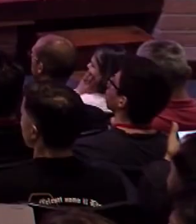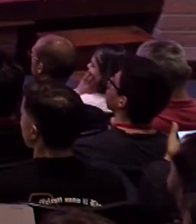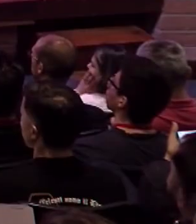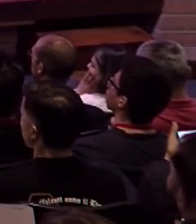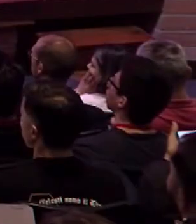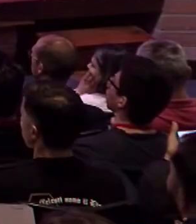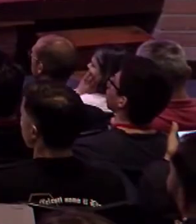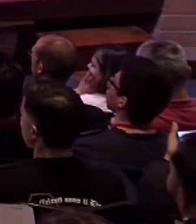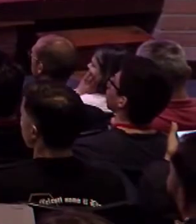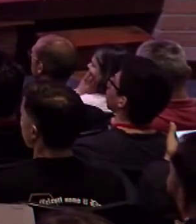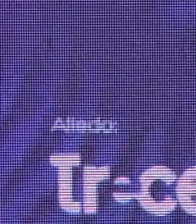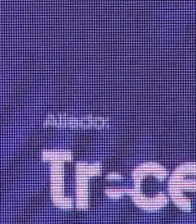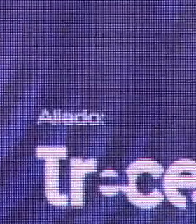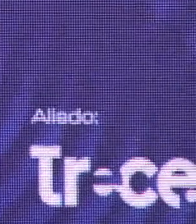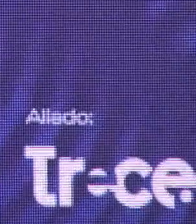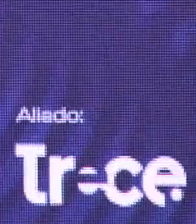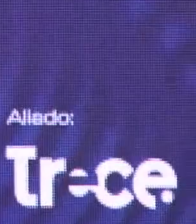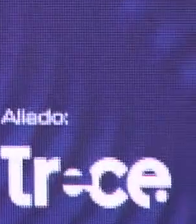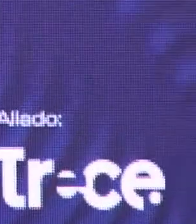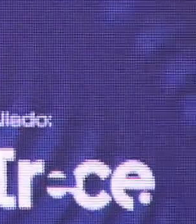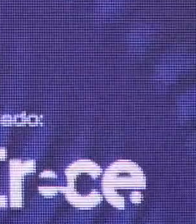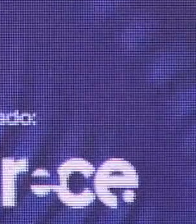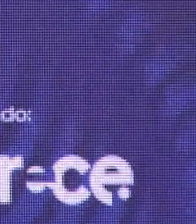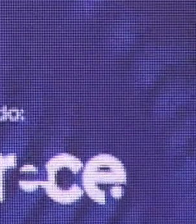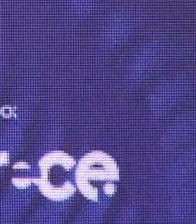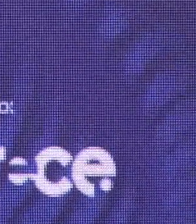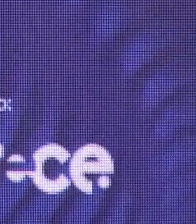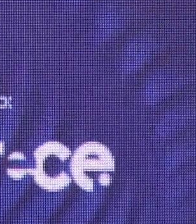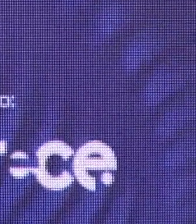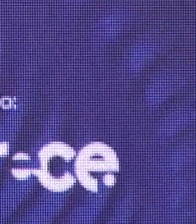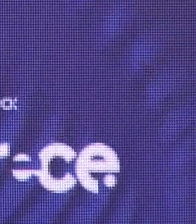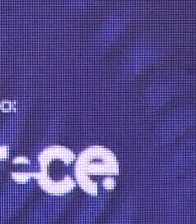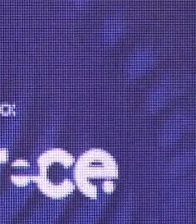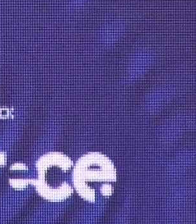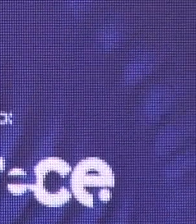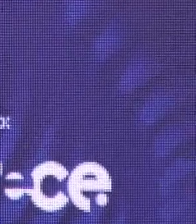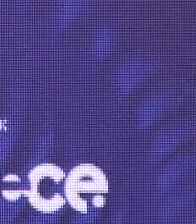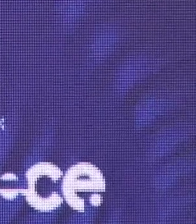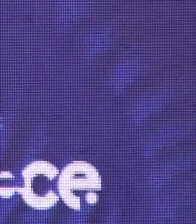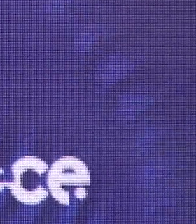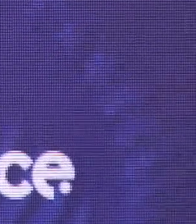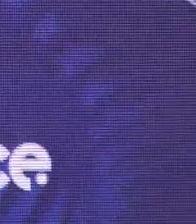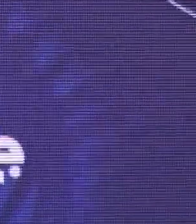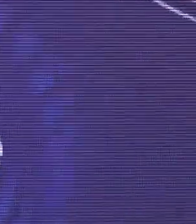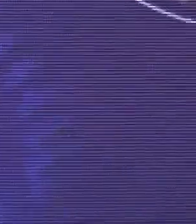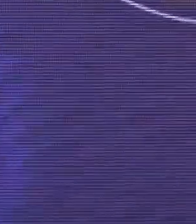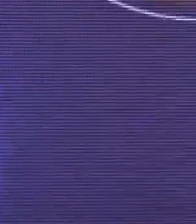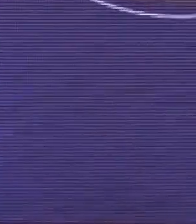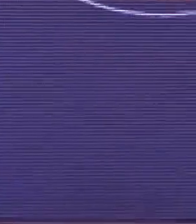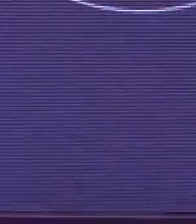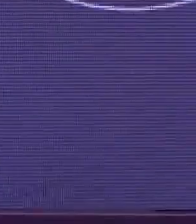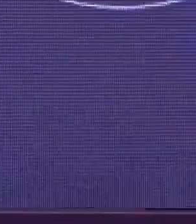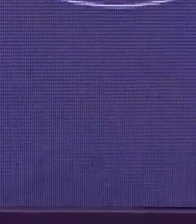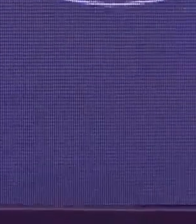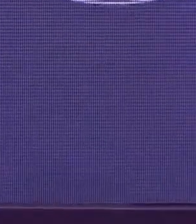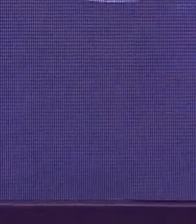código abierto. Así que lo puedes utilizar dentro de Google Cloud o lo puedes descargar en tu equipo y puedes aprovecharlo para desplegarlo en cualquier lugar. Sin